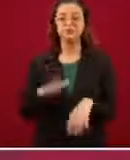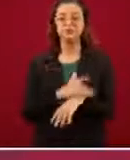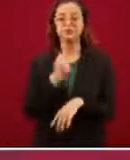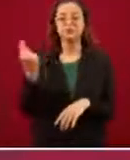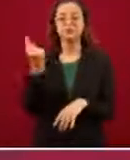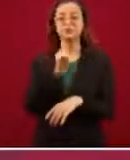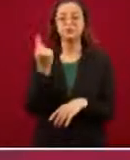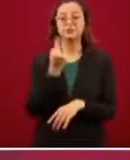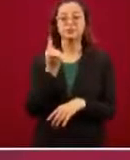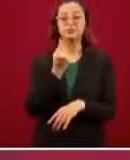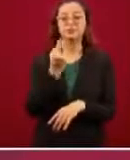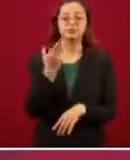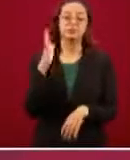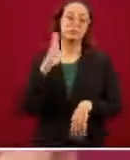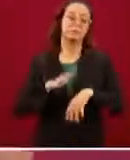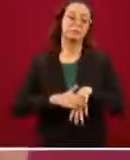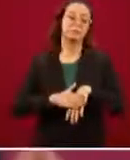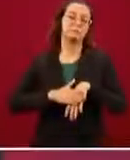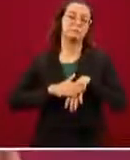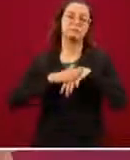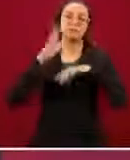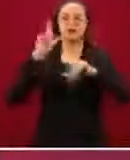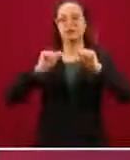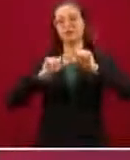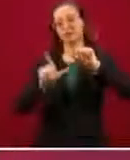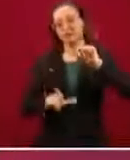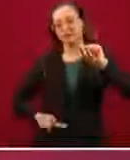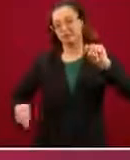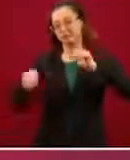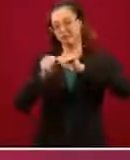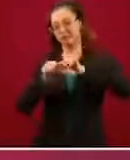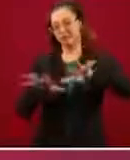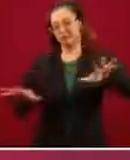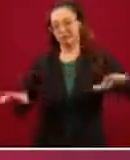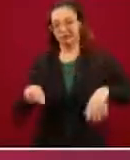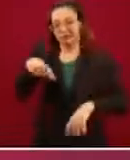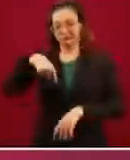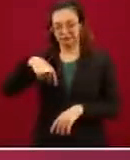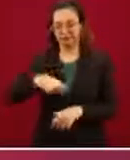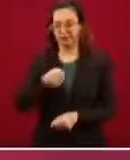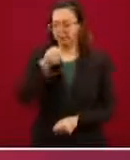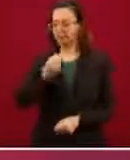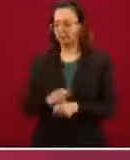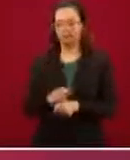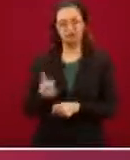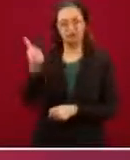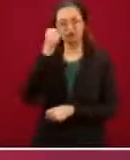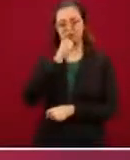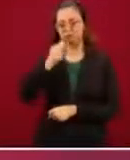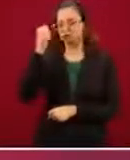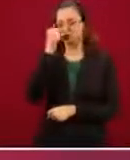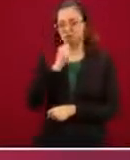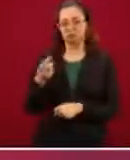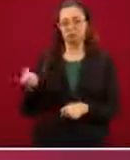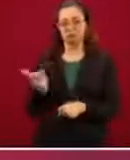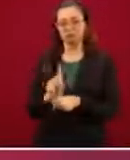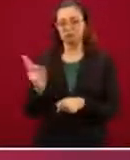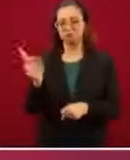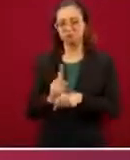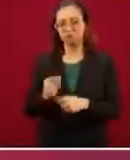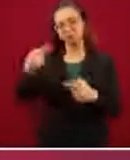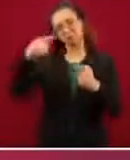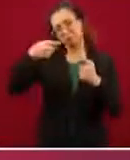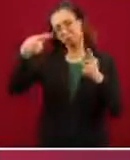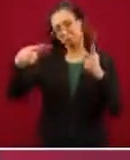alcance y aquí estaríamos temprano, como siempre, haciendo